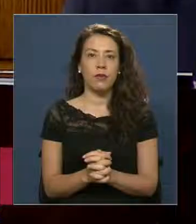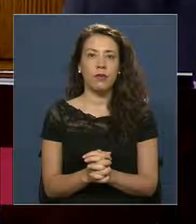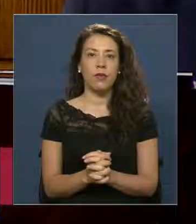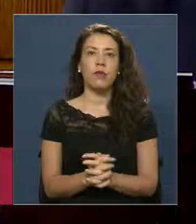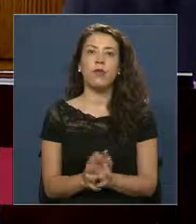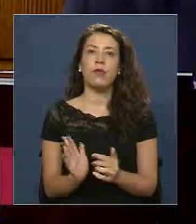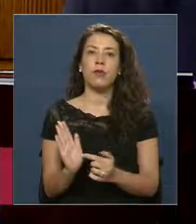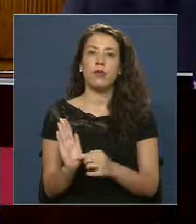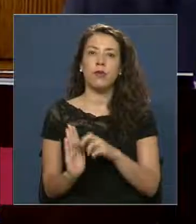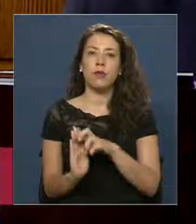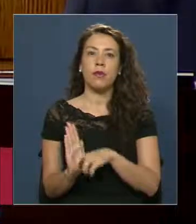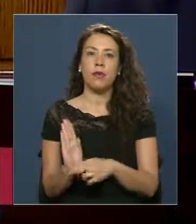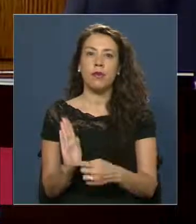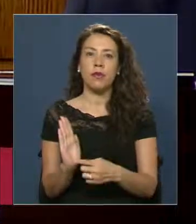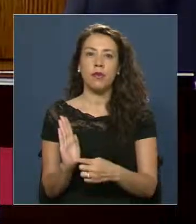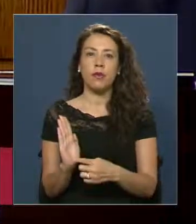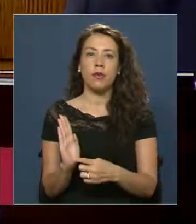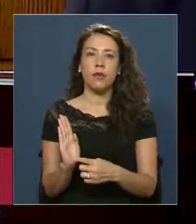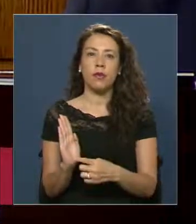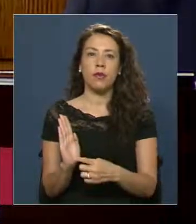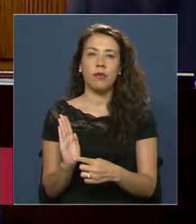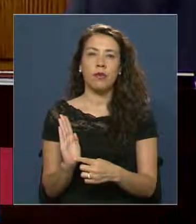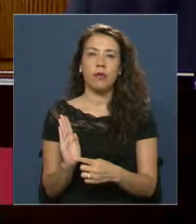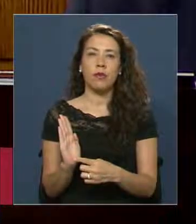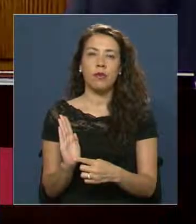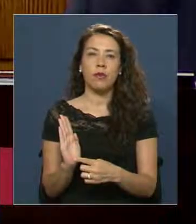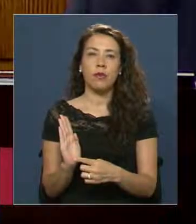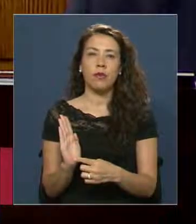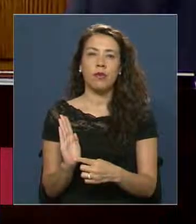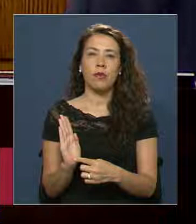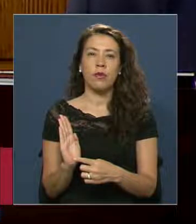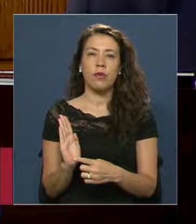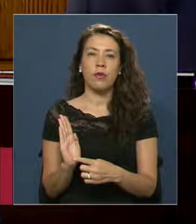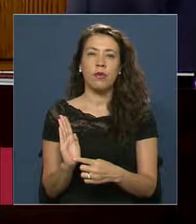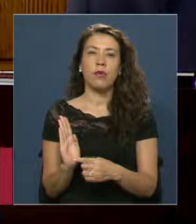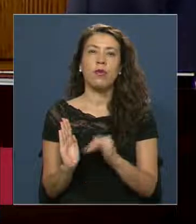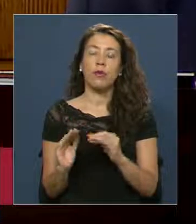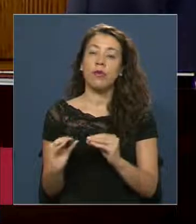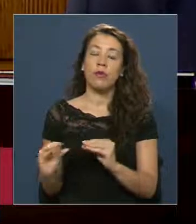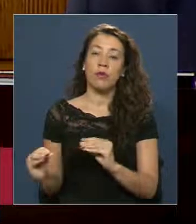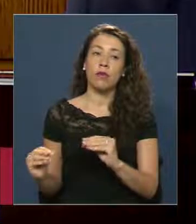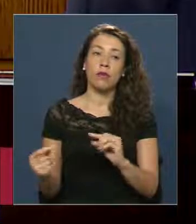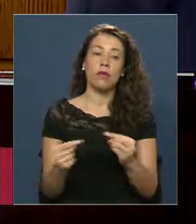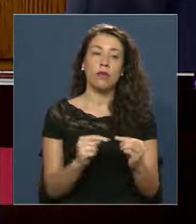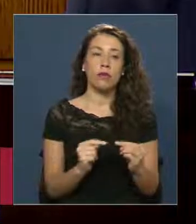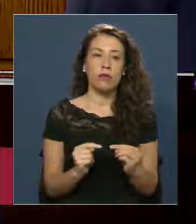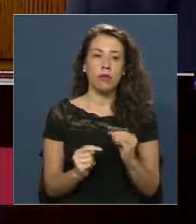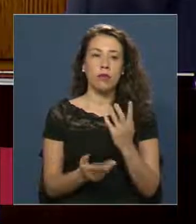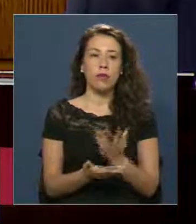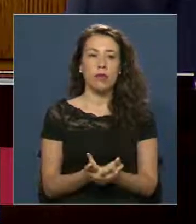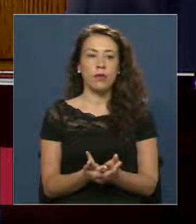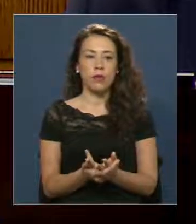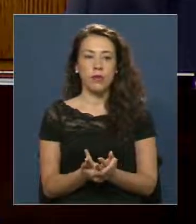Evidentemente este es un proyecto que, como algunos han dicho acá, discutible y que presenta